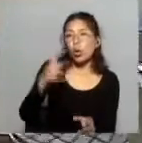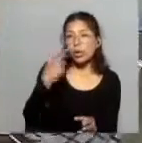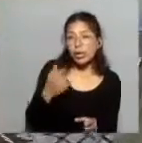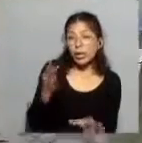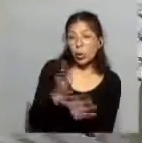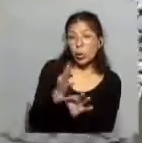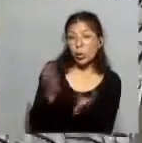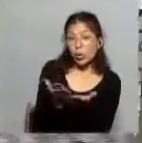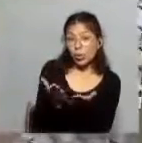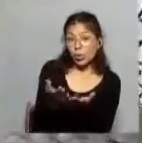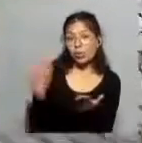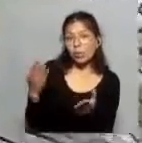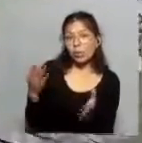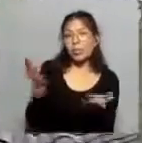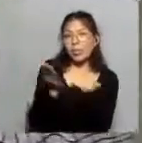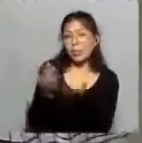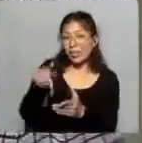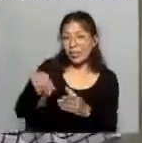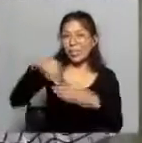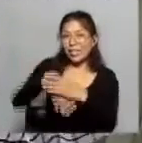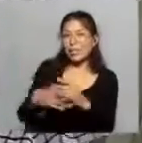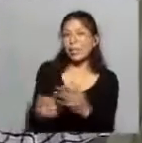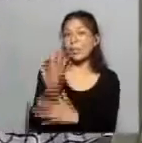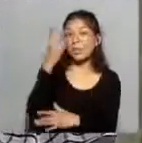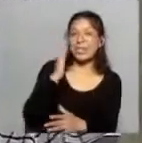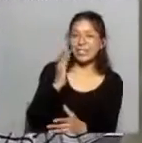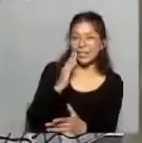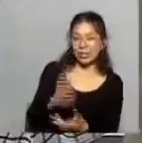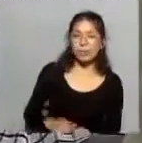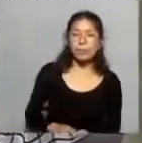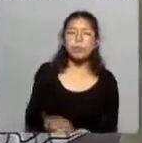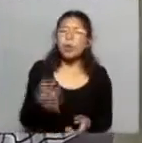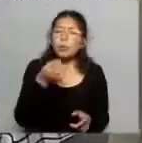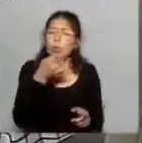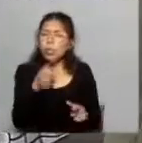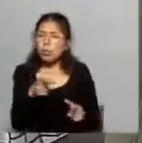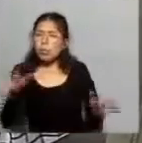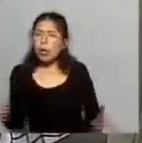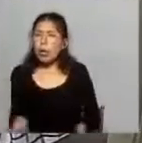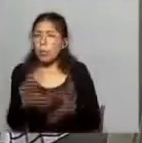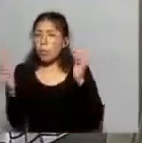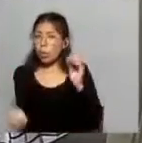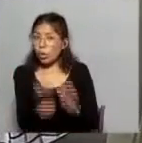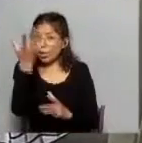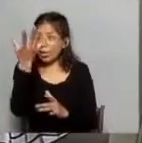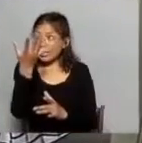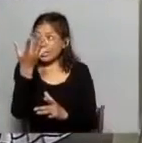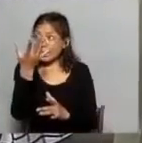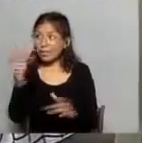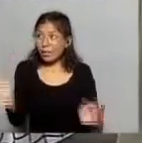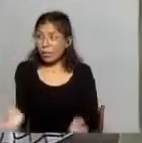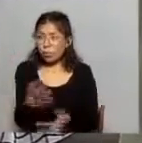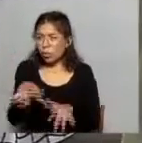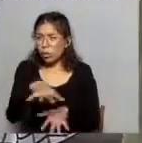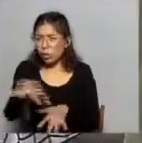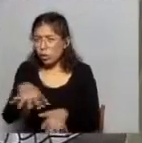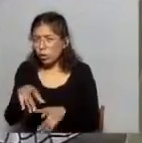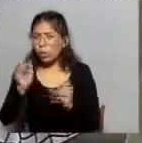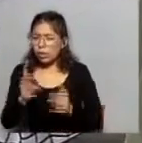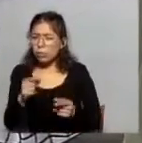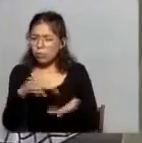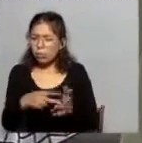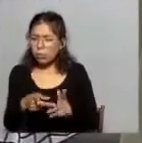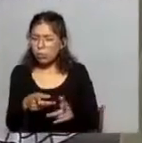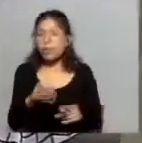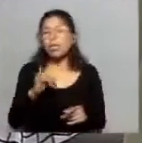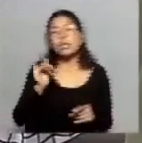volcán había una situación de este tipo Sí así es estás tratando de solucionar lo estamos viendo Eh Así que eso se va a solucionar